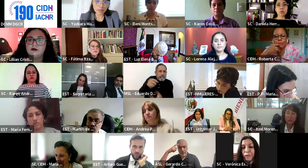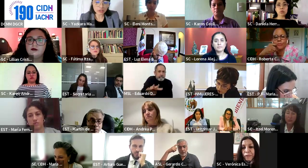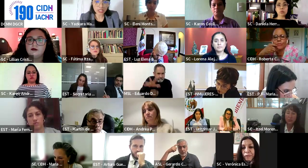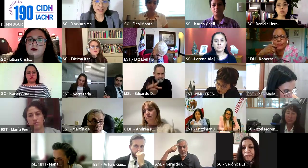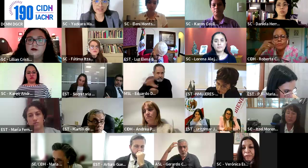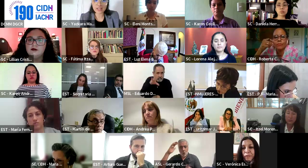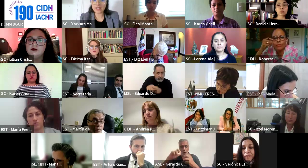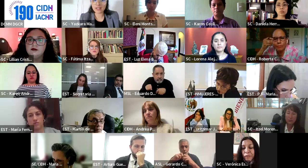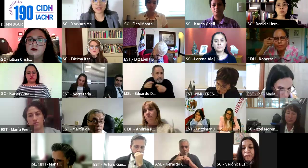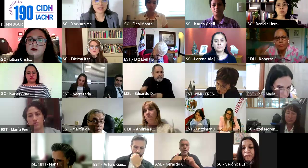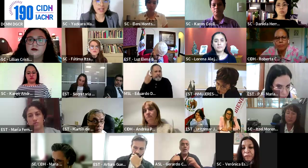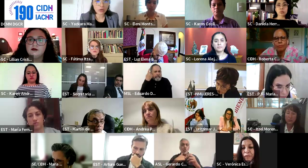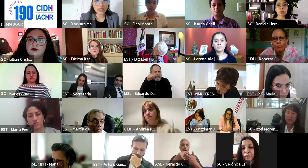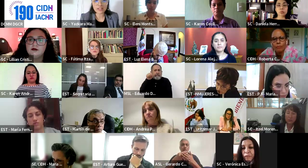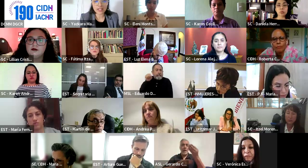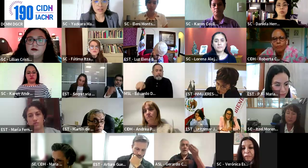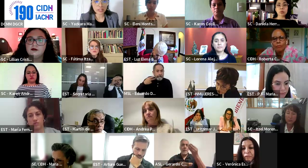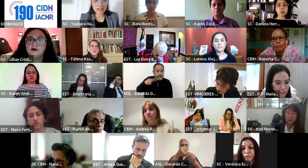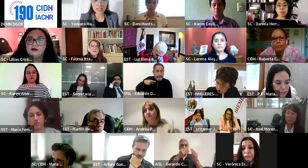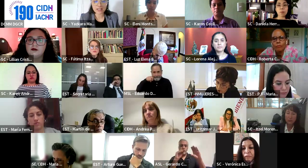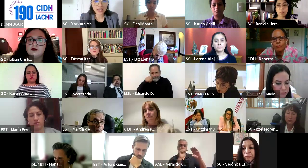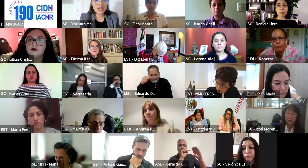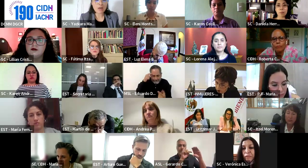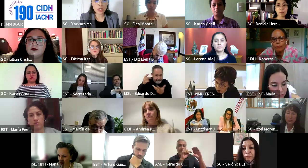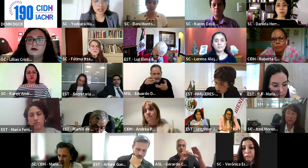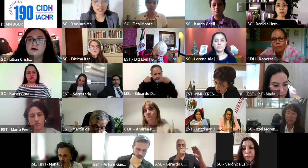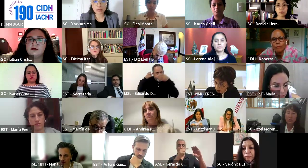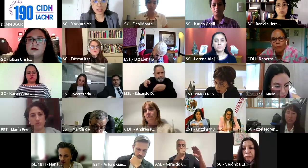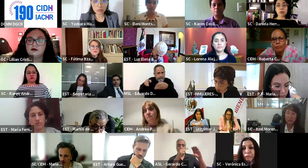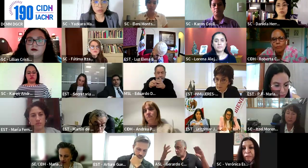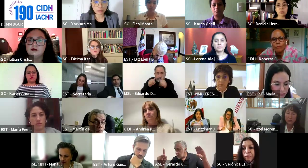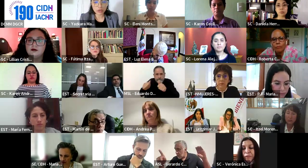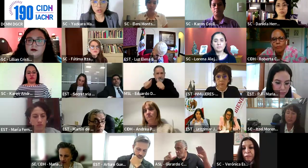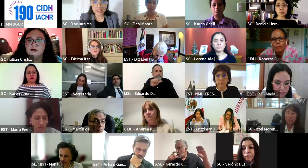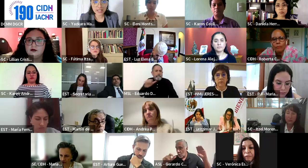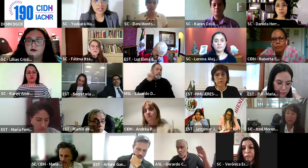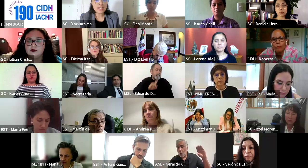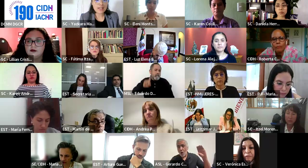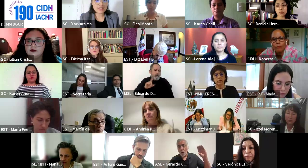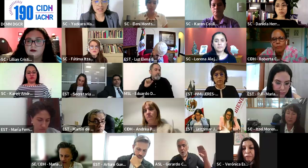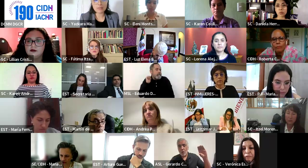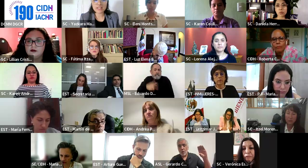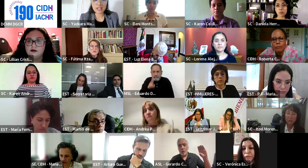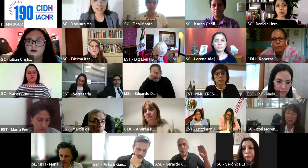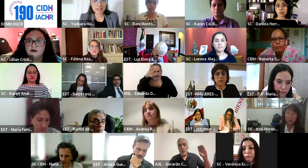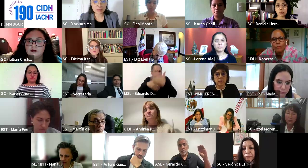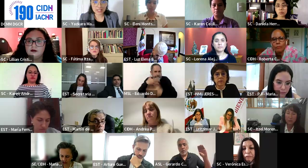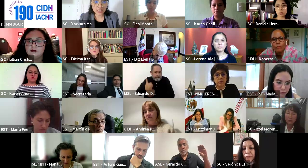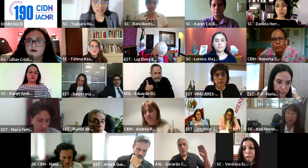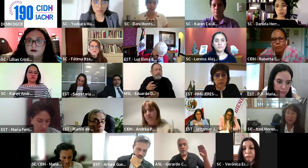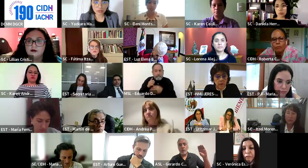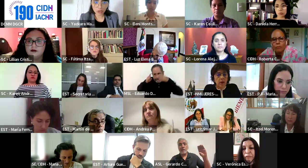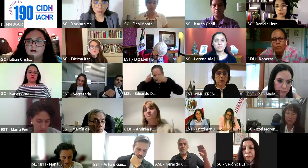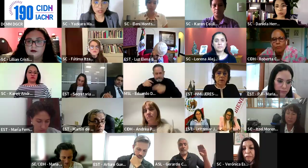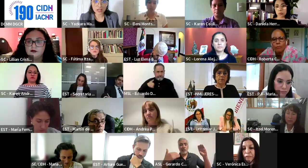que personal que esté destinado a atender de manera directa a mujeres que viven algún tipo de violencia esté capacitada y